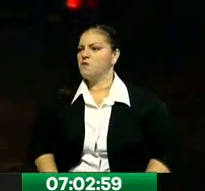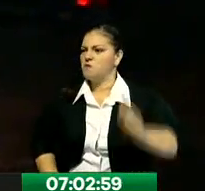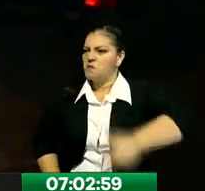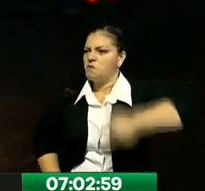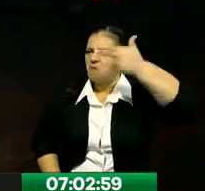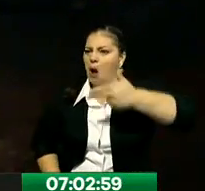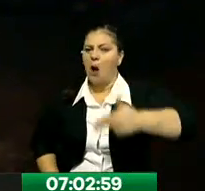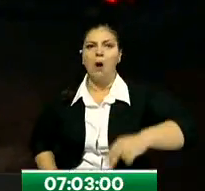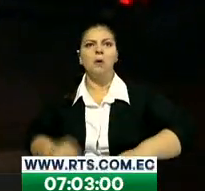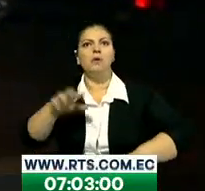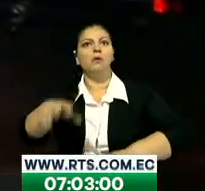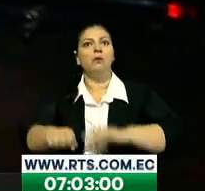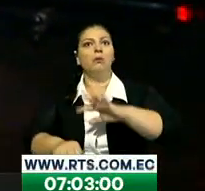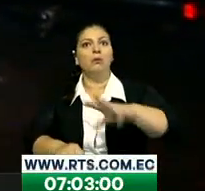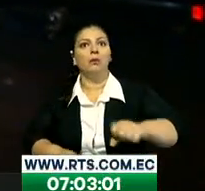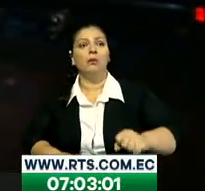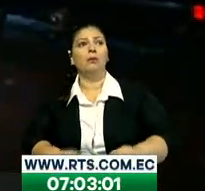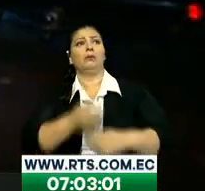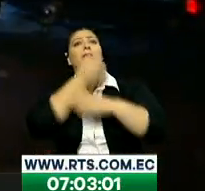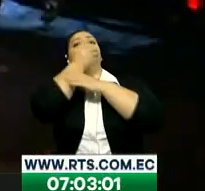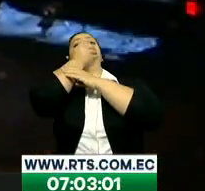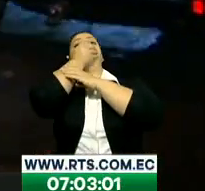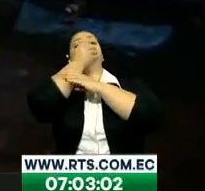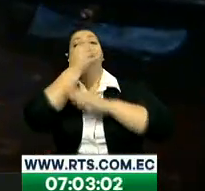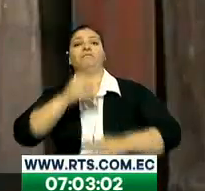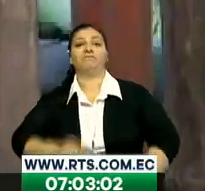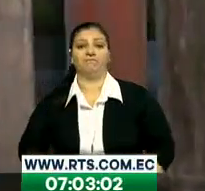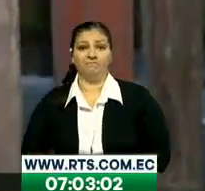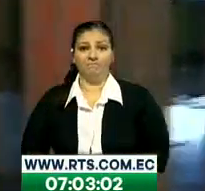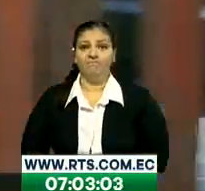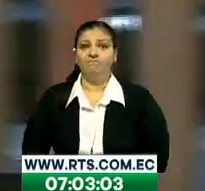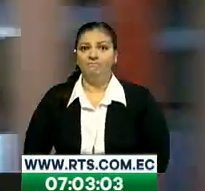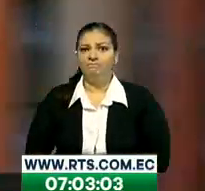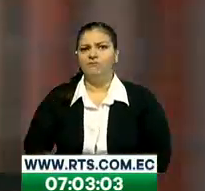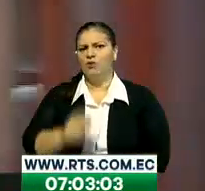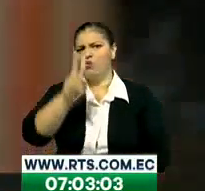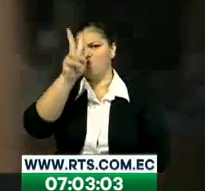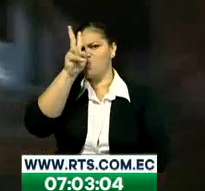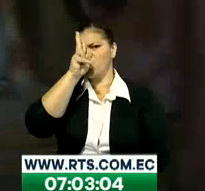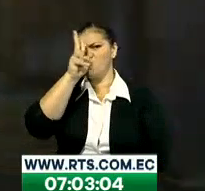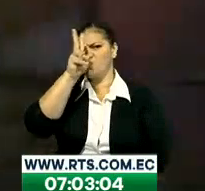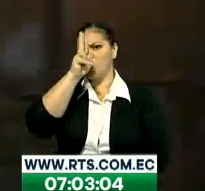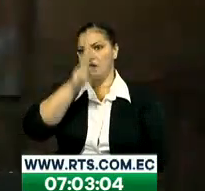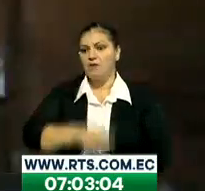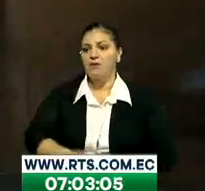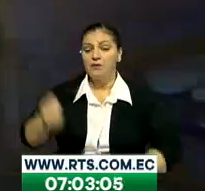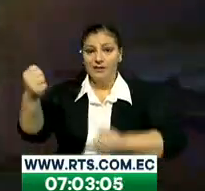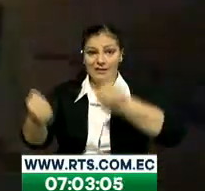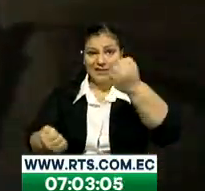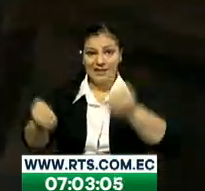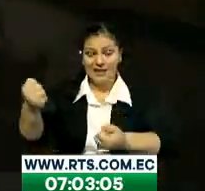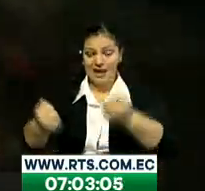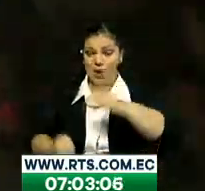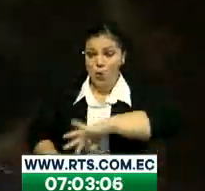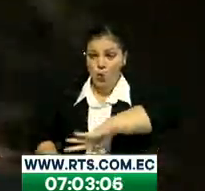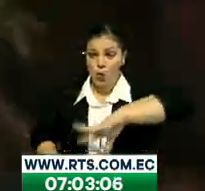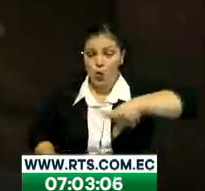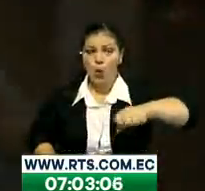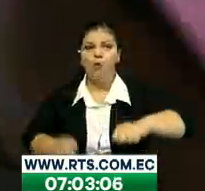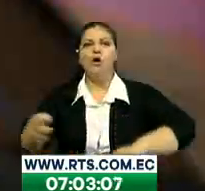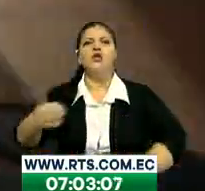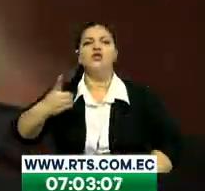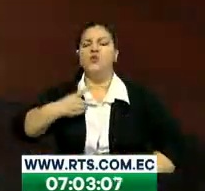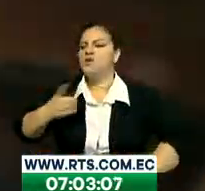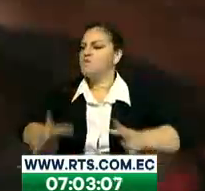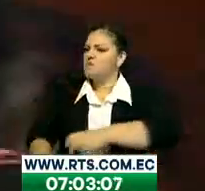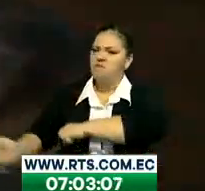atracos los supuestos delincuentes abandonaban a sus víctimas en la vía a daule a la altura del puente del río